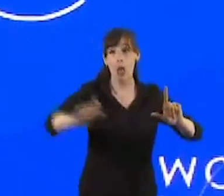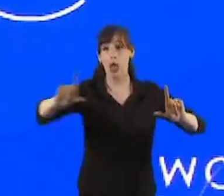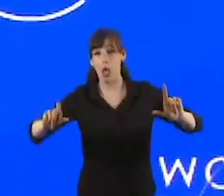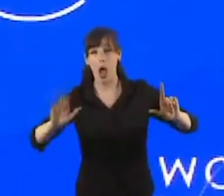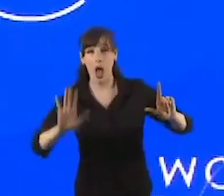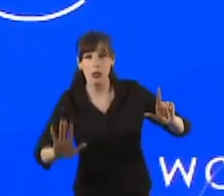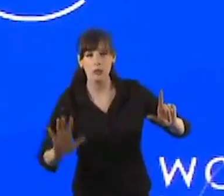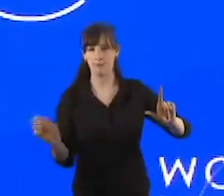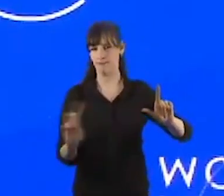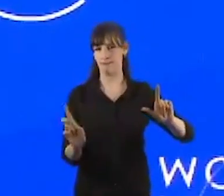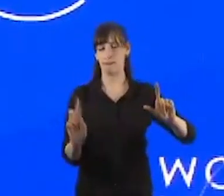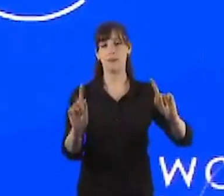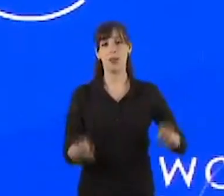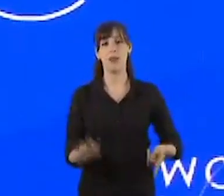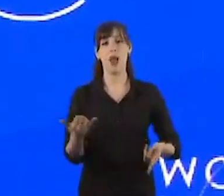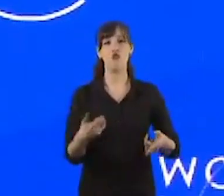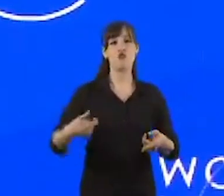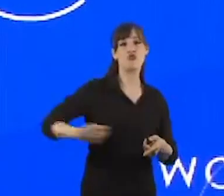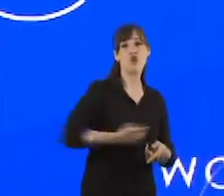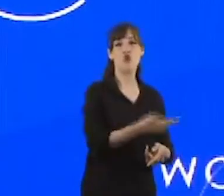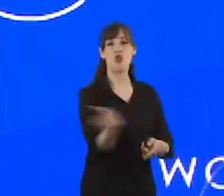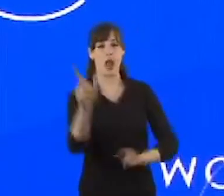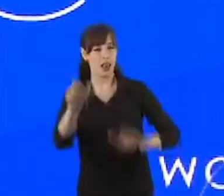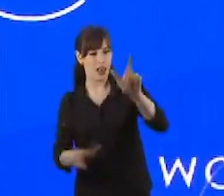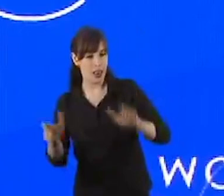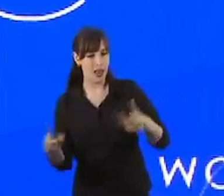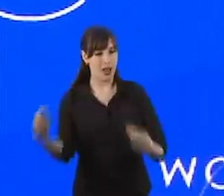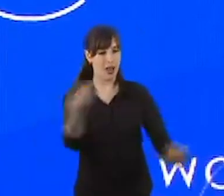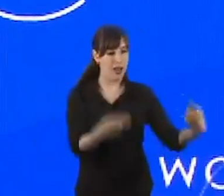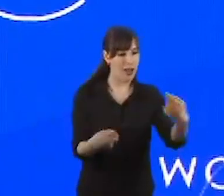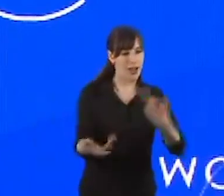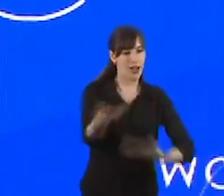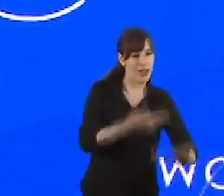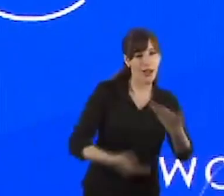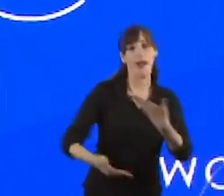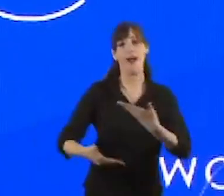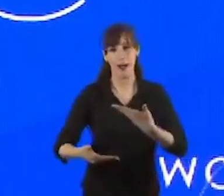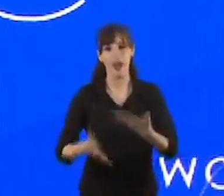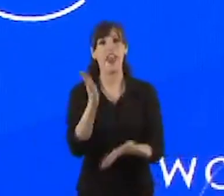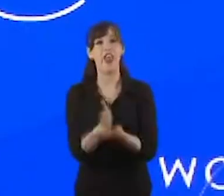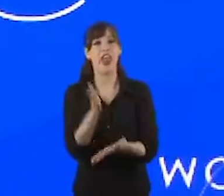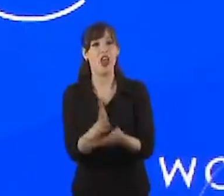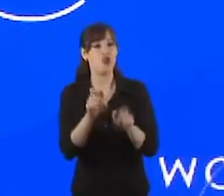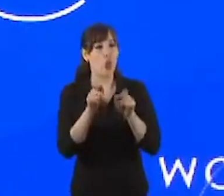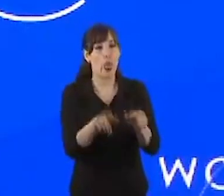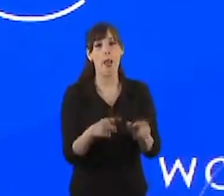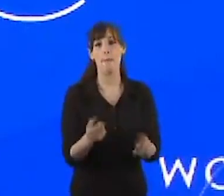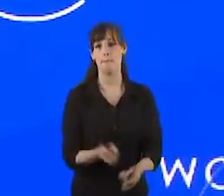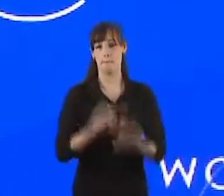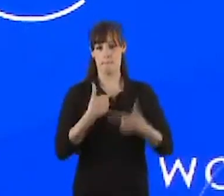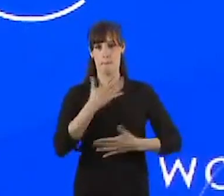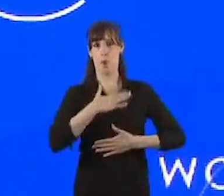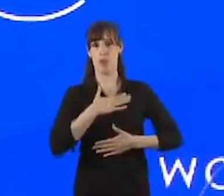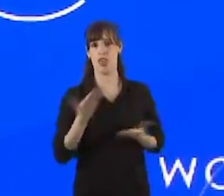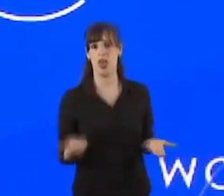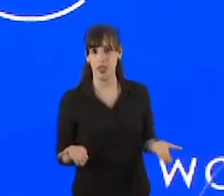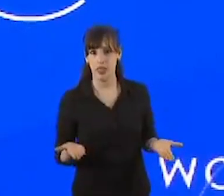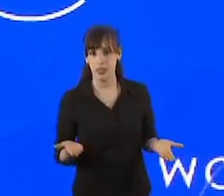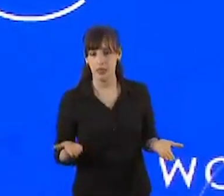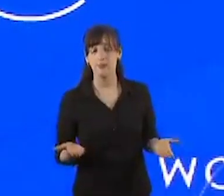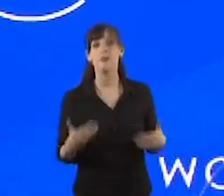cooperación social donde se intercambian voluntariamente derechos de propiedad. Por lo tanto, dada esta